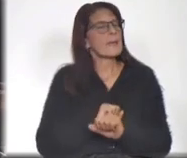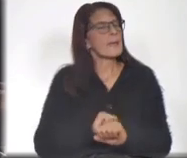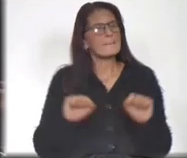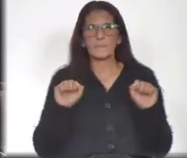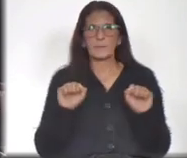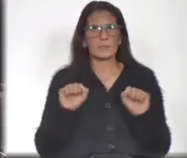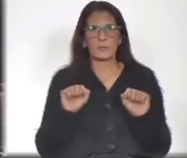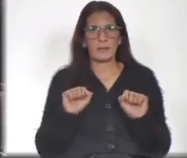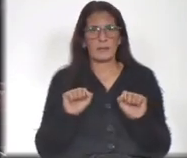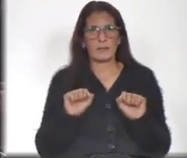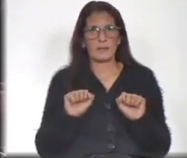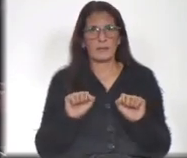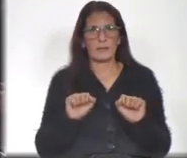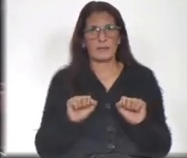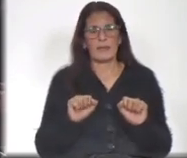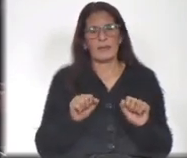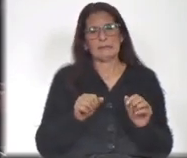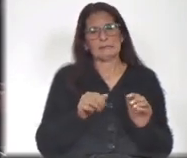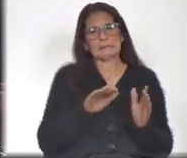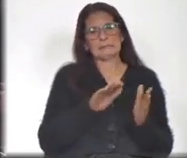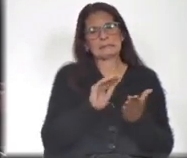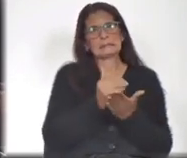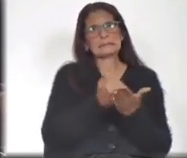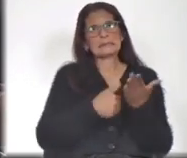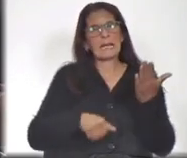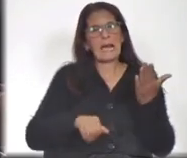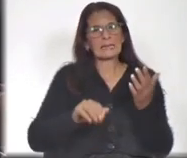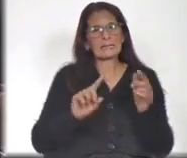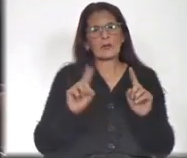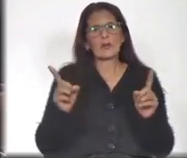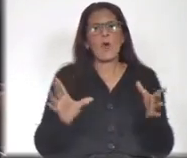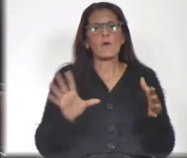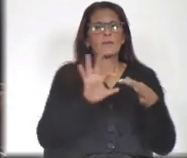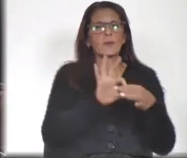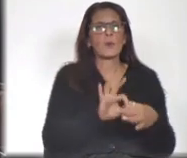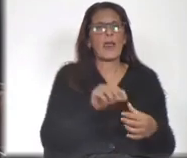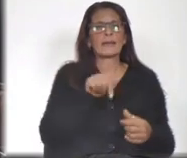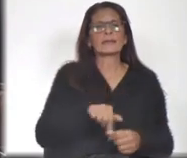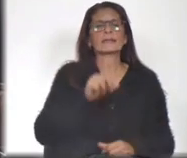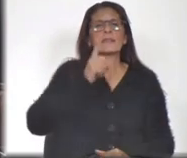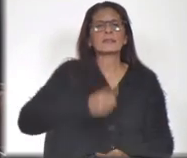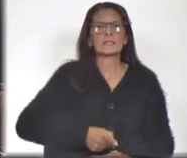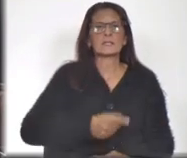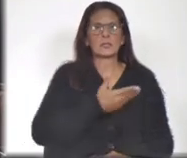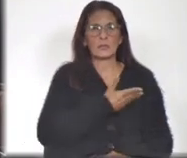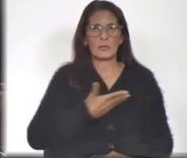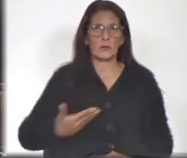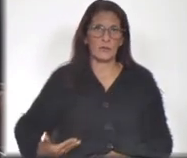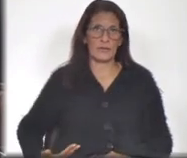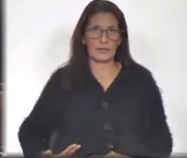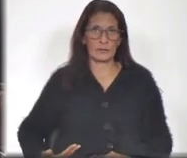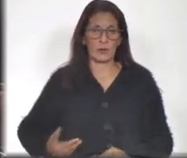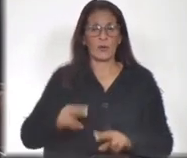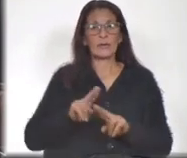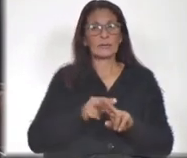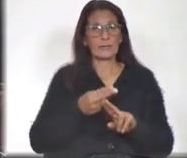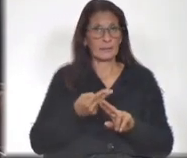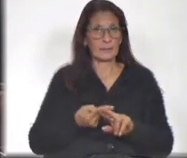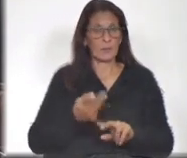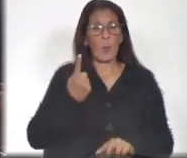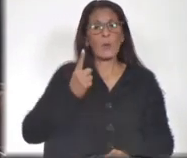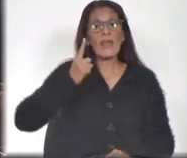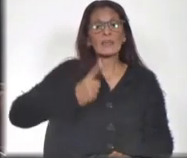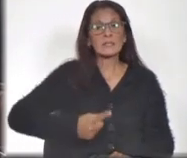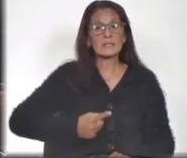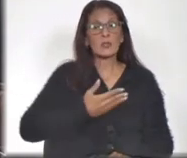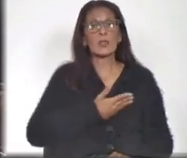imposible desligar, no vincular esta decisión de gobierno, reiteramos, una decisión